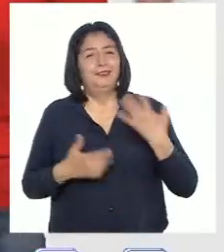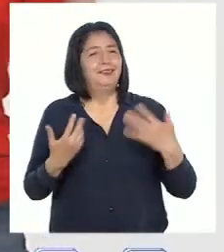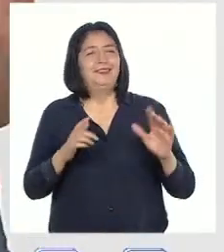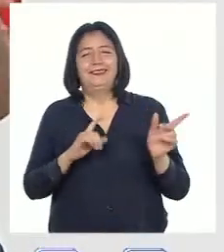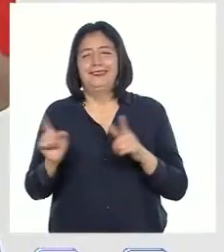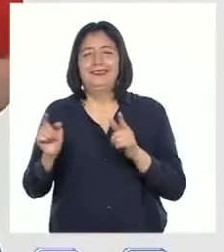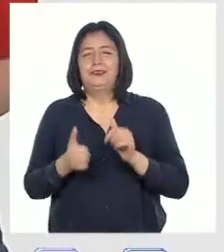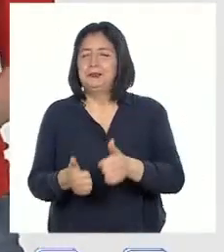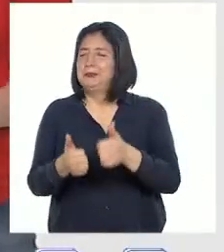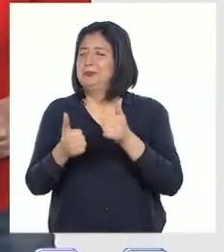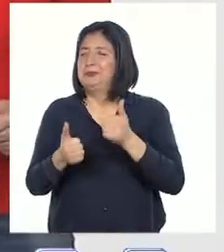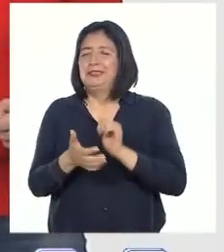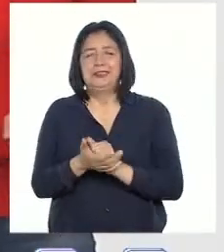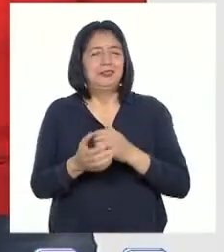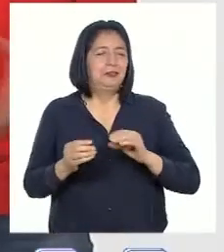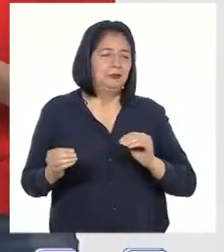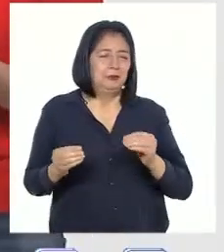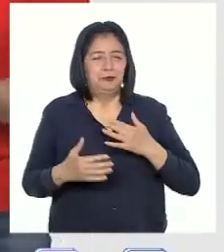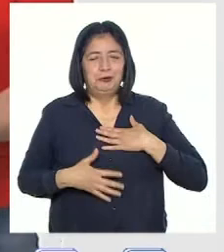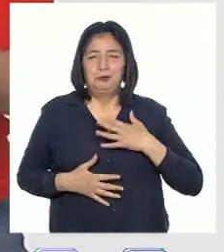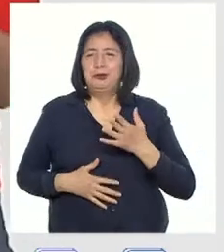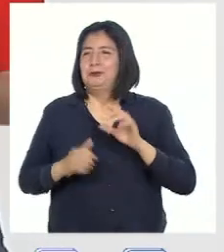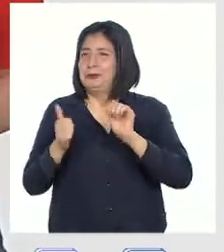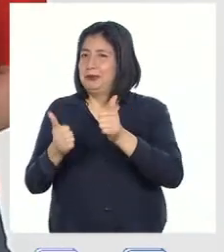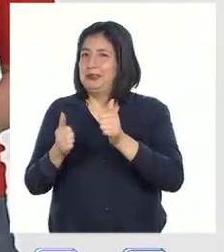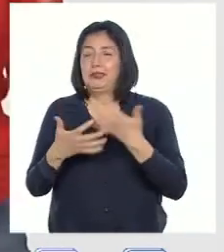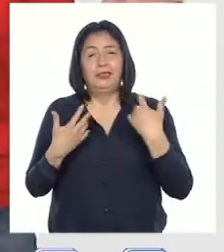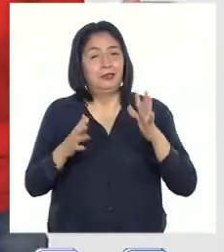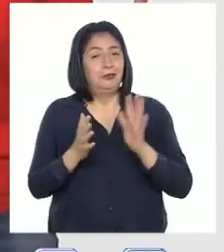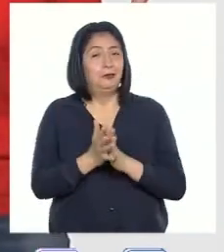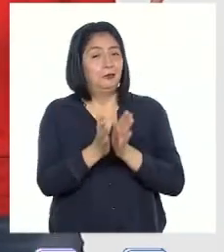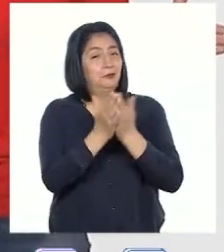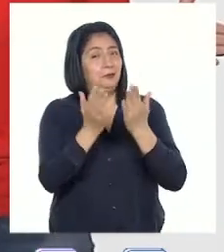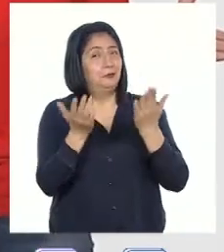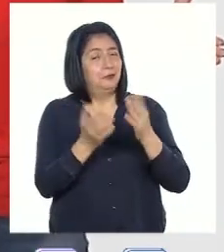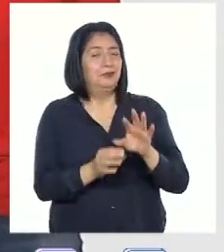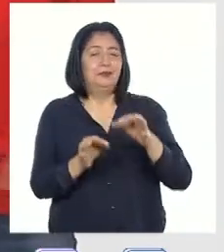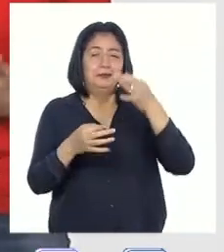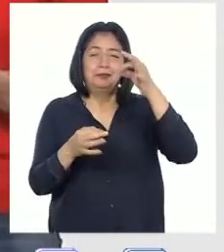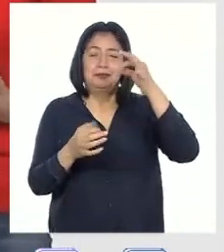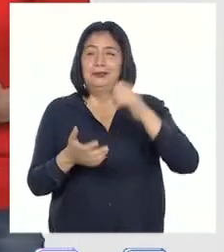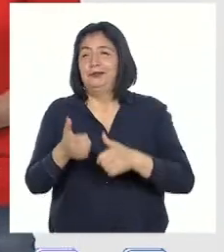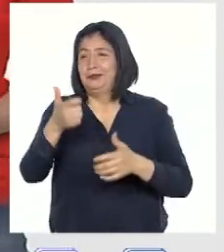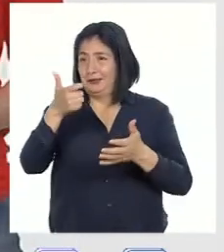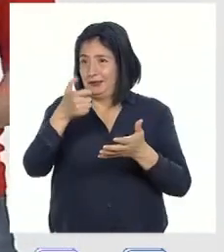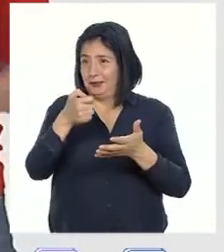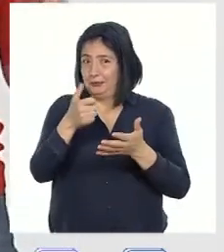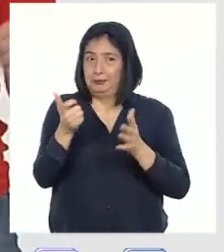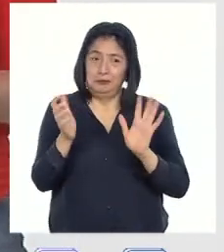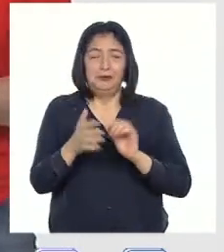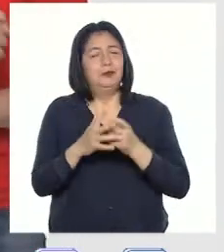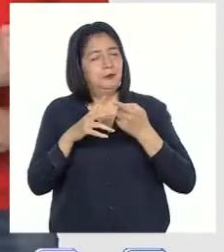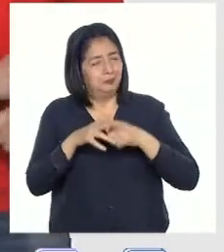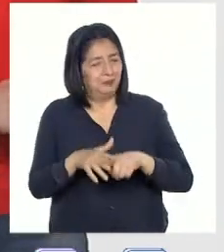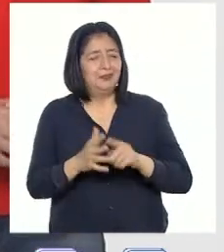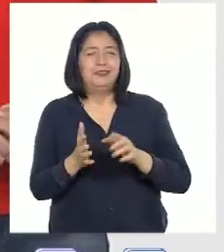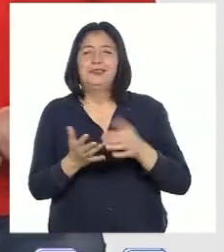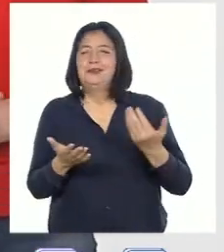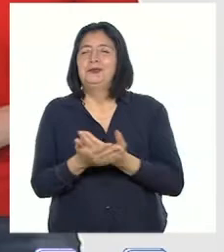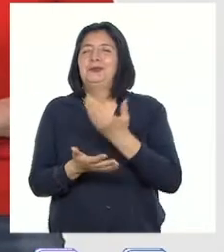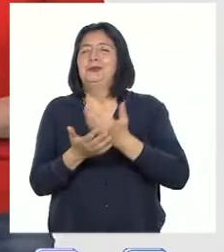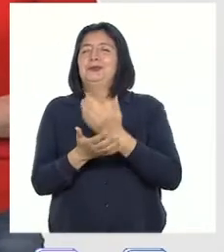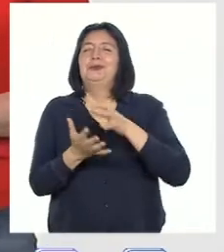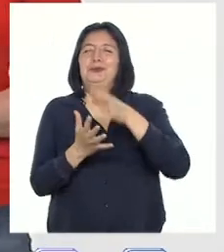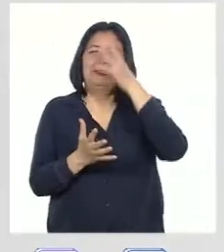¡Listo! ¡Qué bueno es ponerse en movimiento! Ahora sí, vamos a coger nuestros cuadernos, nuestras hojas de papel, nuestro lápiz o lapicero y empezar nuestra nueva